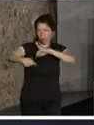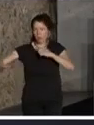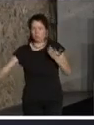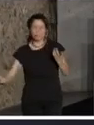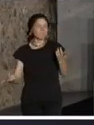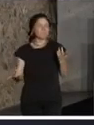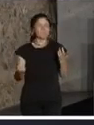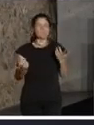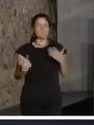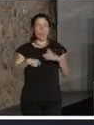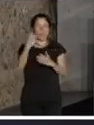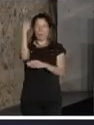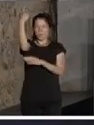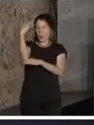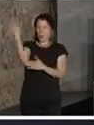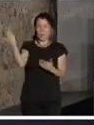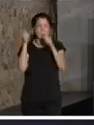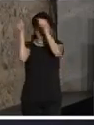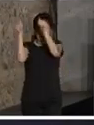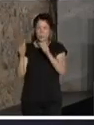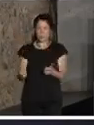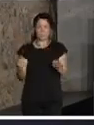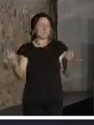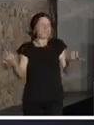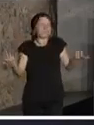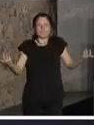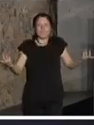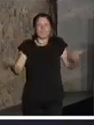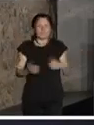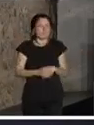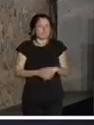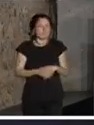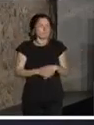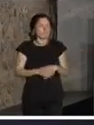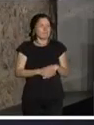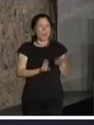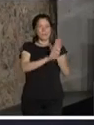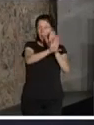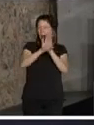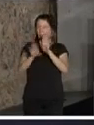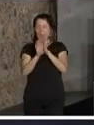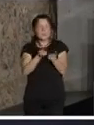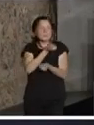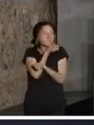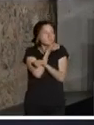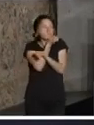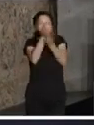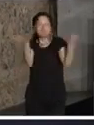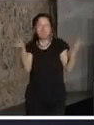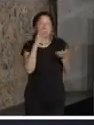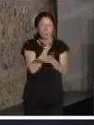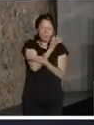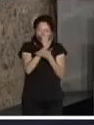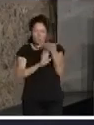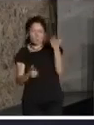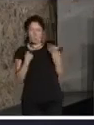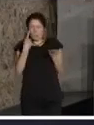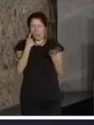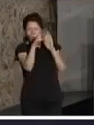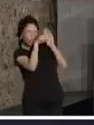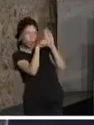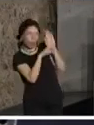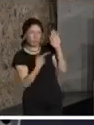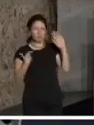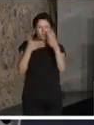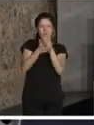las calles están poniendo farolas están poniendo carteles están diciéndole a sus vecinas y a sus vecinos Qué propuestas traemos para esta